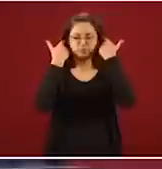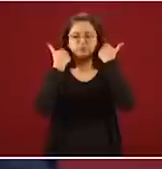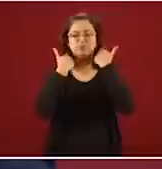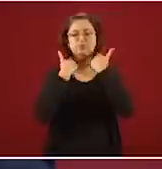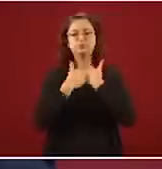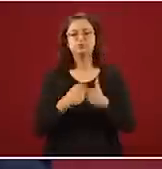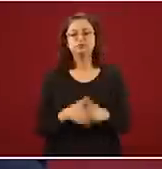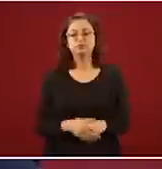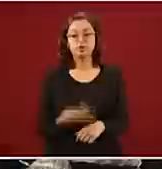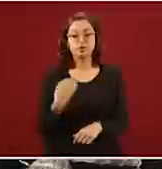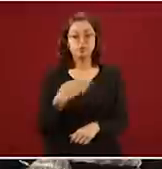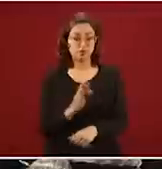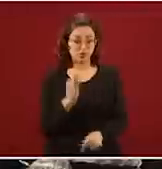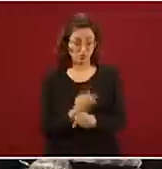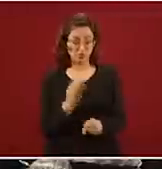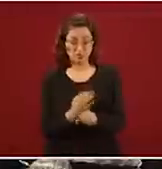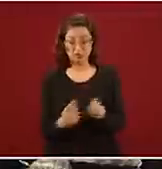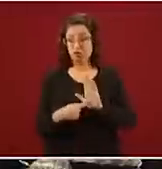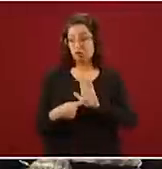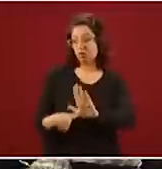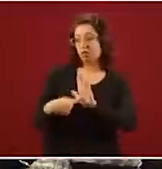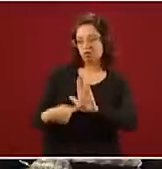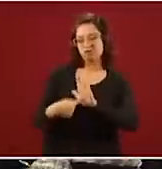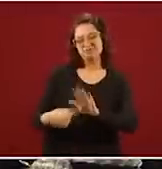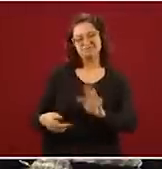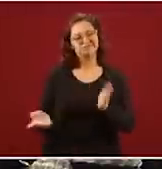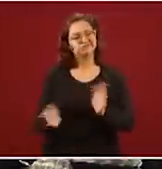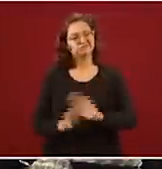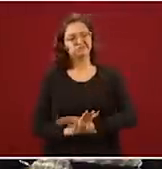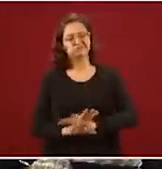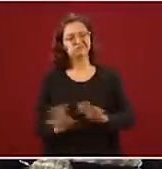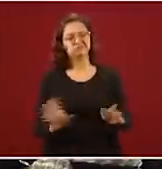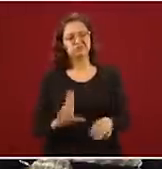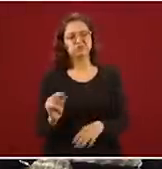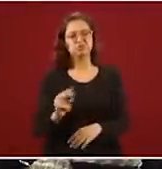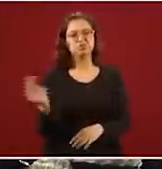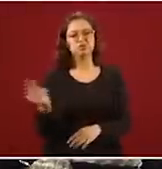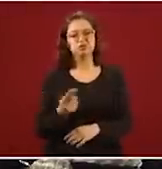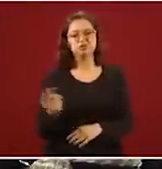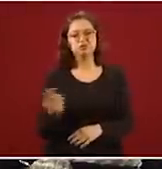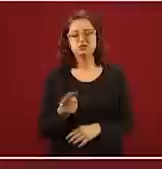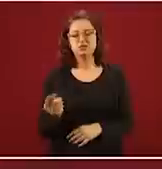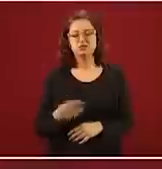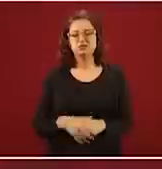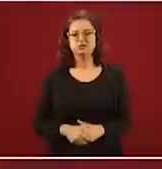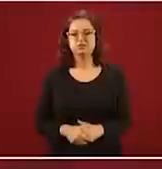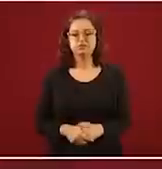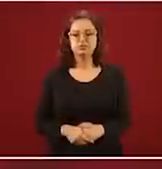Pero no se trata de eso. Entonces, ya también